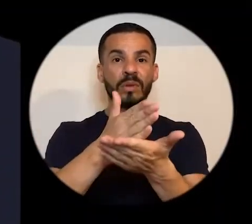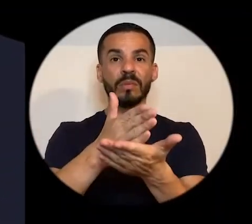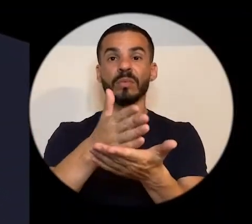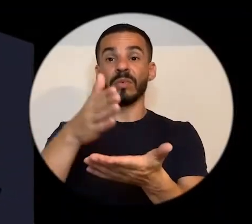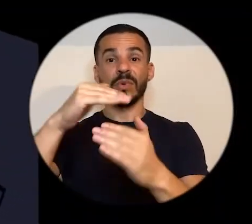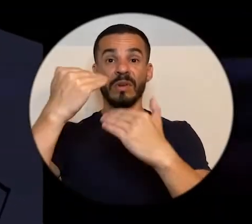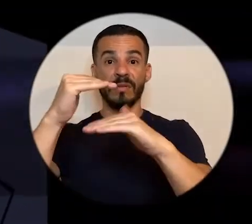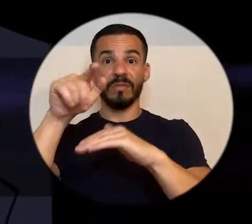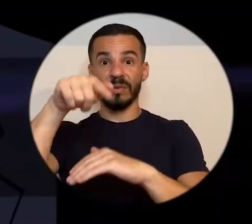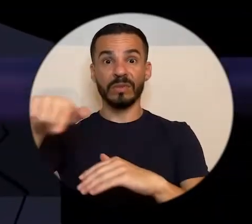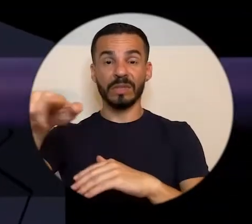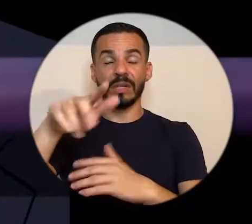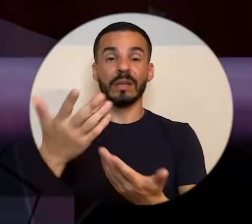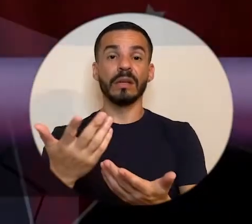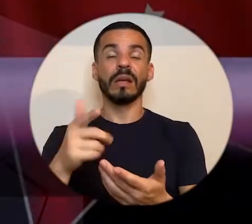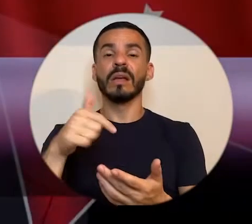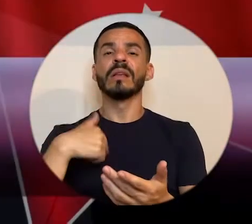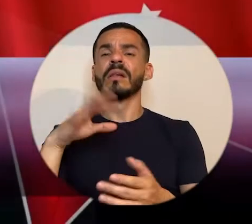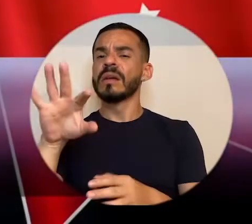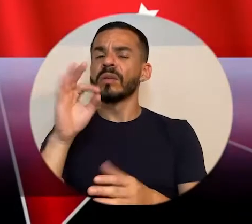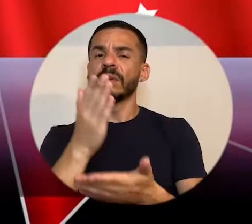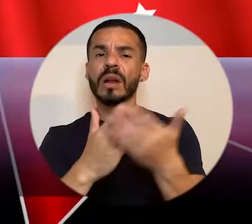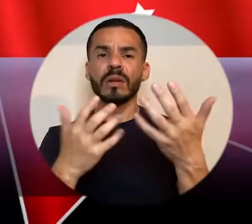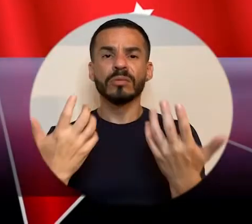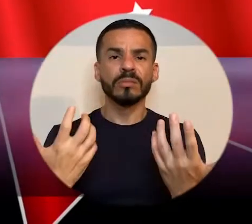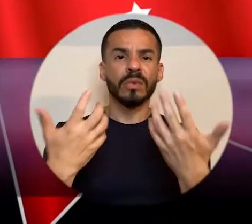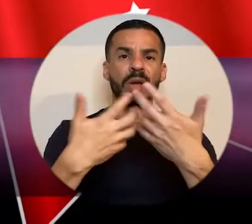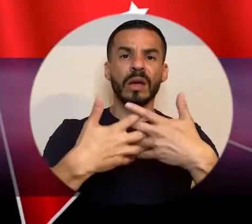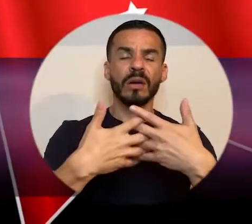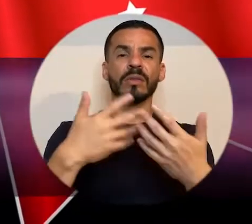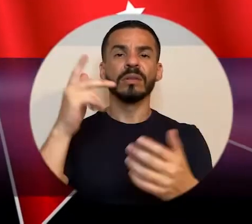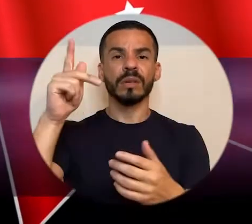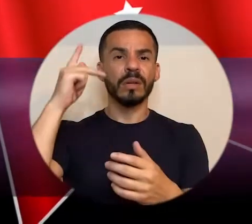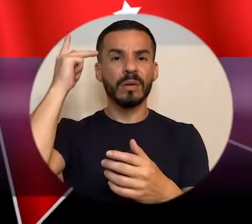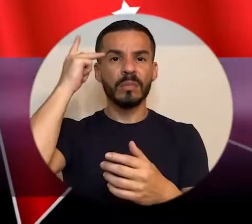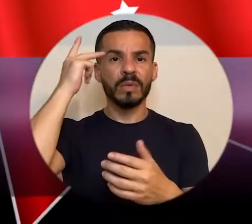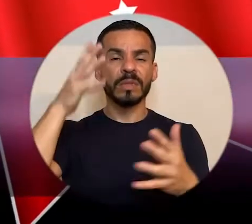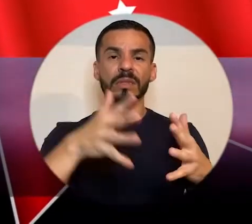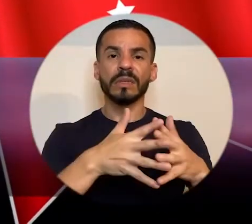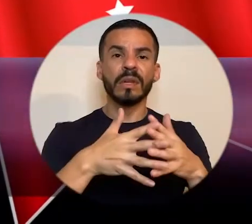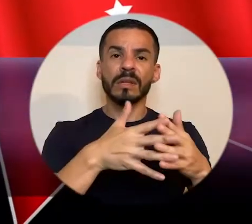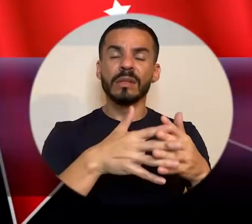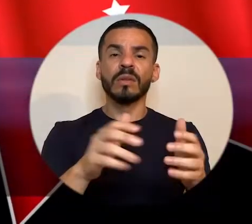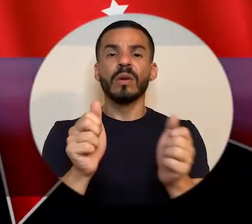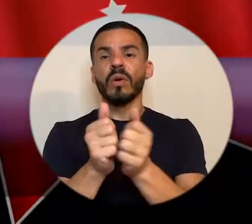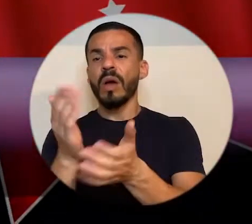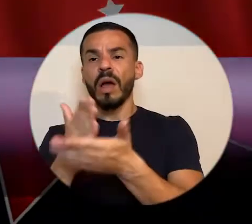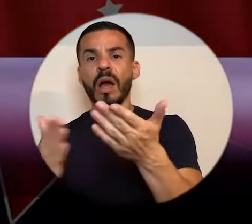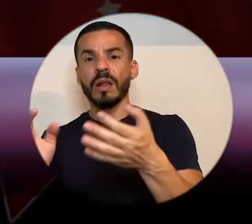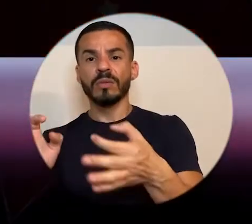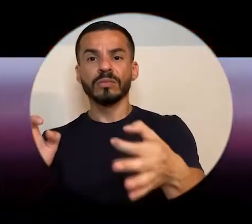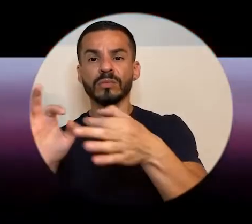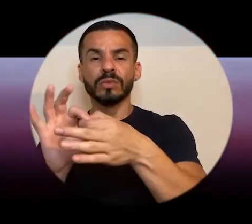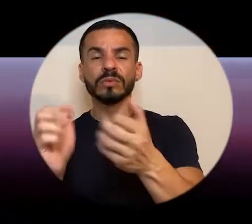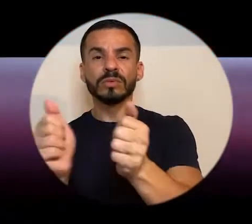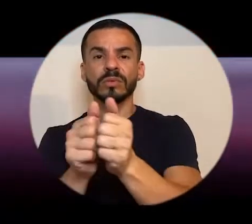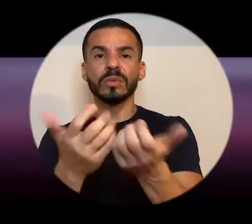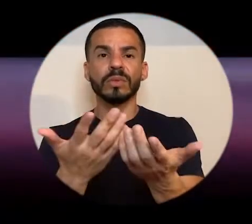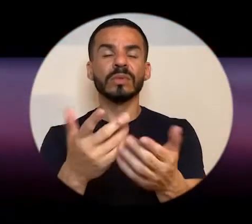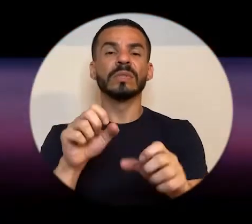muro fronterizo. También se están encontrando algunos ajustes en la política de Estados Unidos con algunos